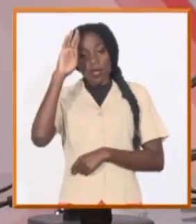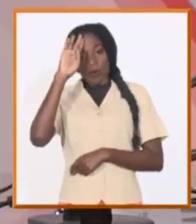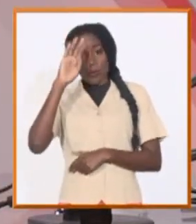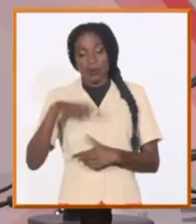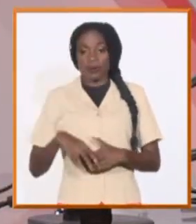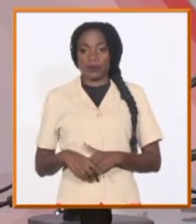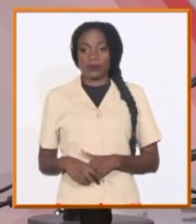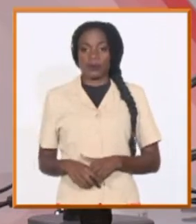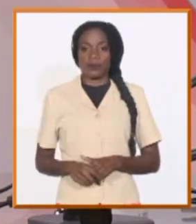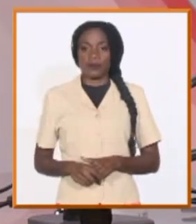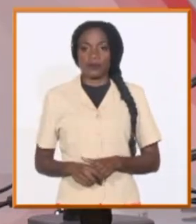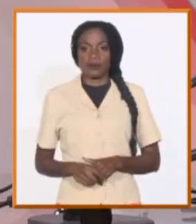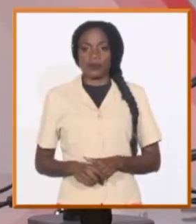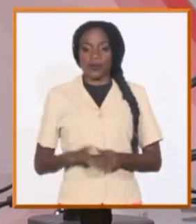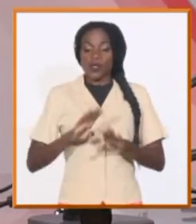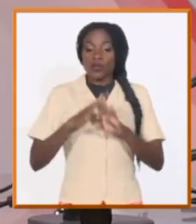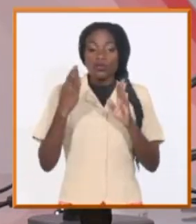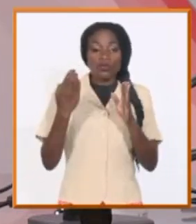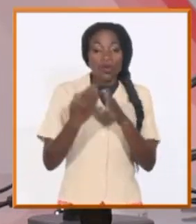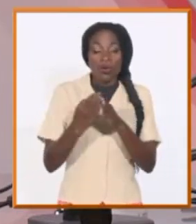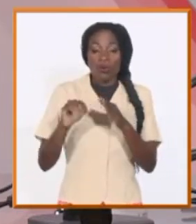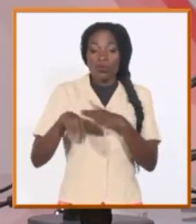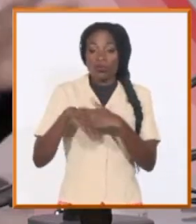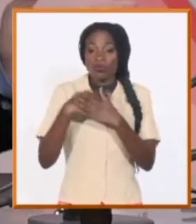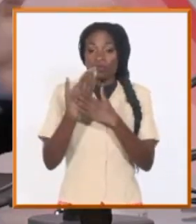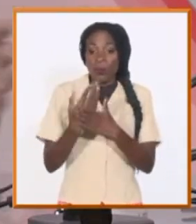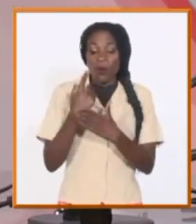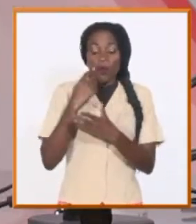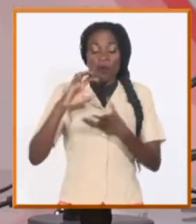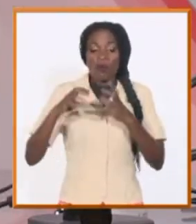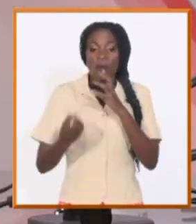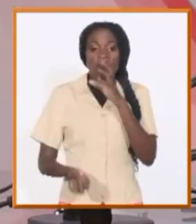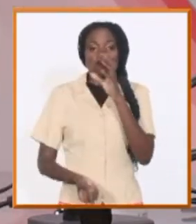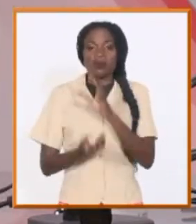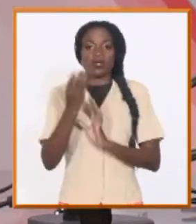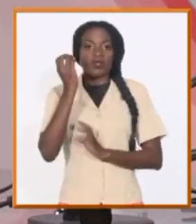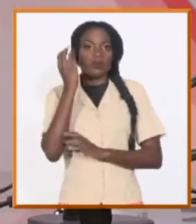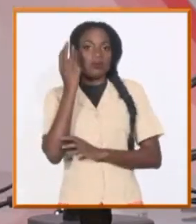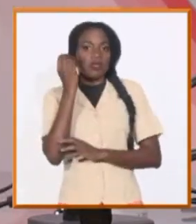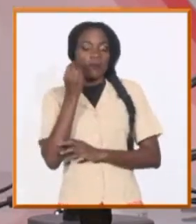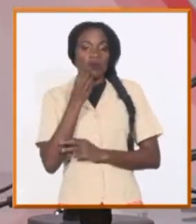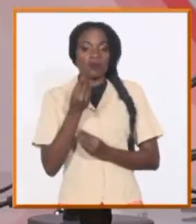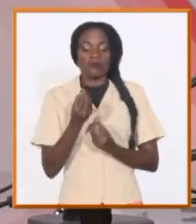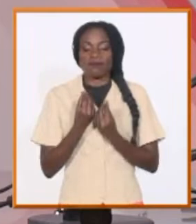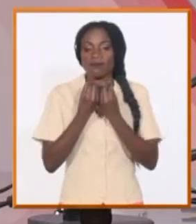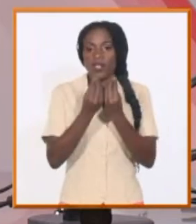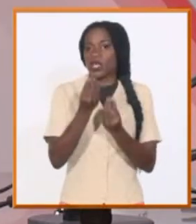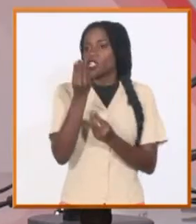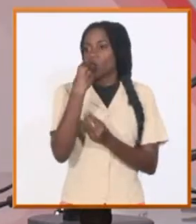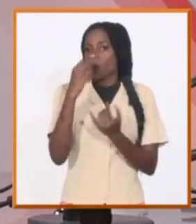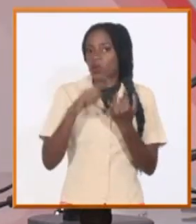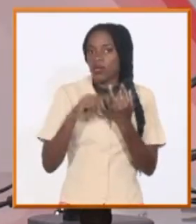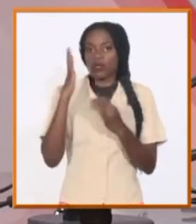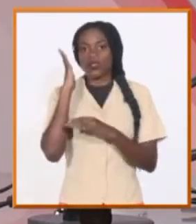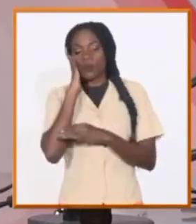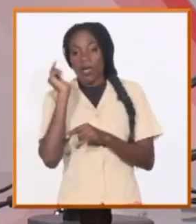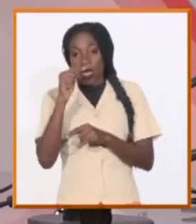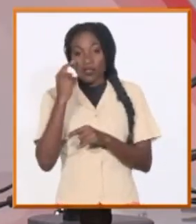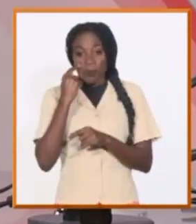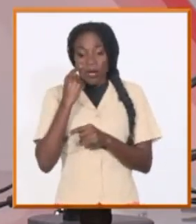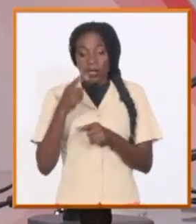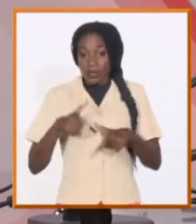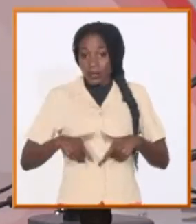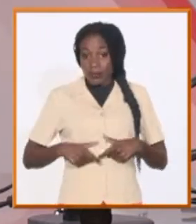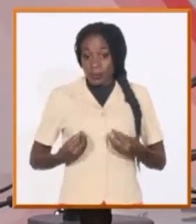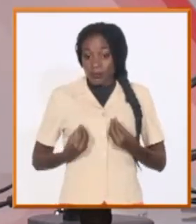el país, que tenemos que enfrentarlo todos los días de una manera creadora. Y bueno, hay que reconocer también a esos que estaban ahí, que están detrás de las medallas